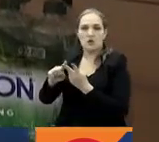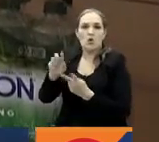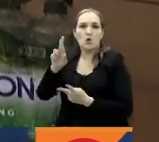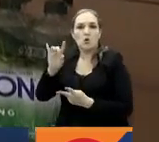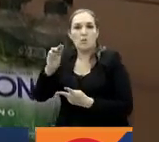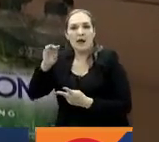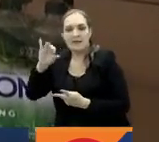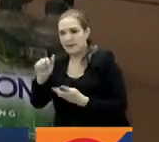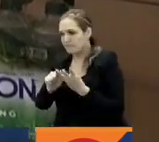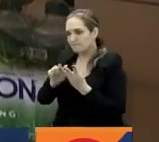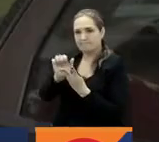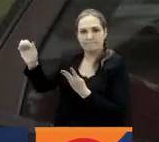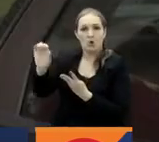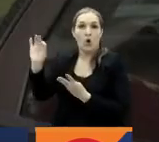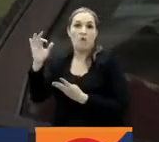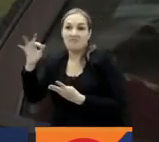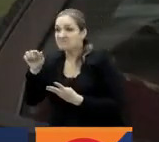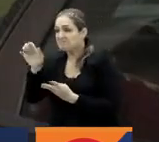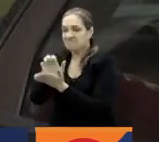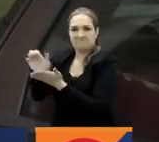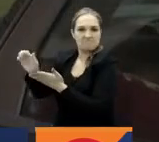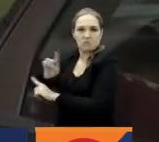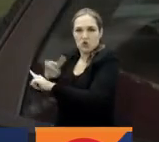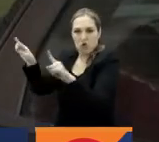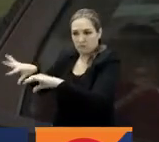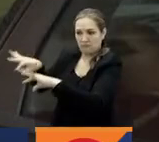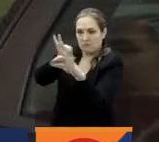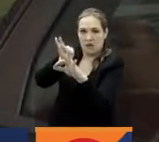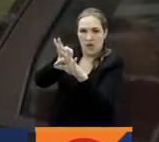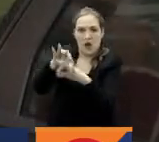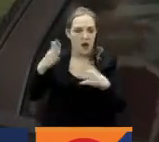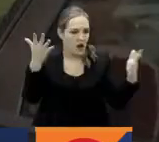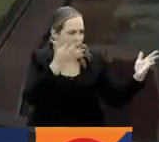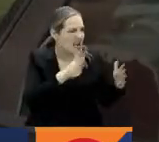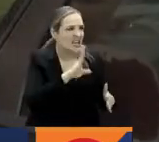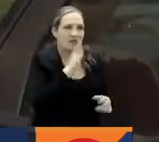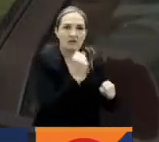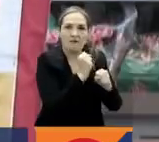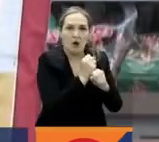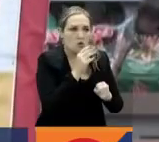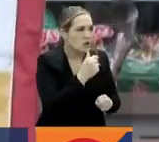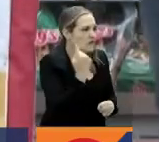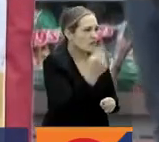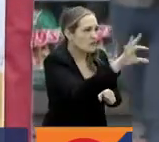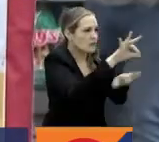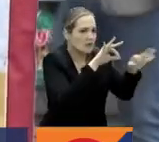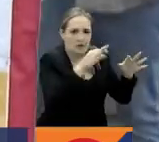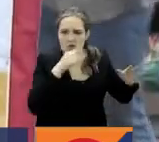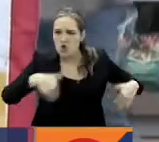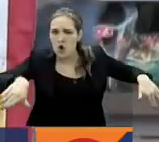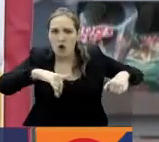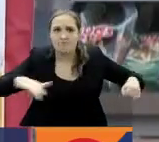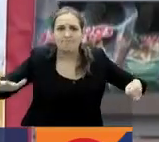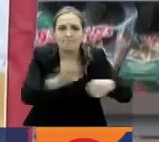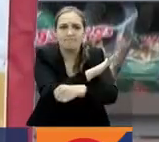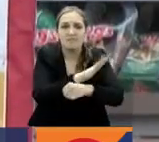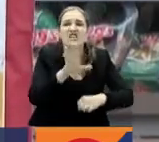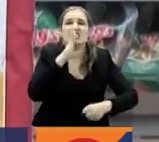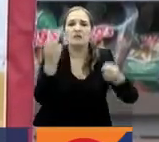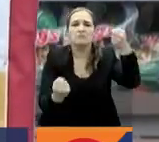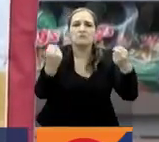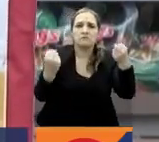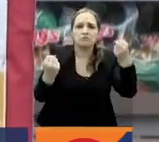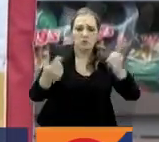escasear en suelo británico. El flujo habitual de elementos tan necesario como la gasolina se estancó, y así se ve en